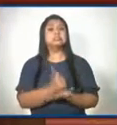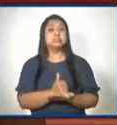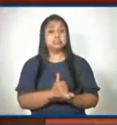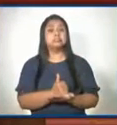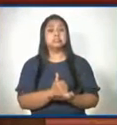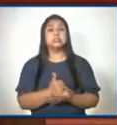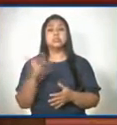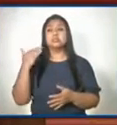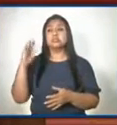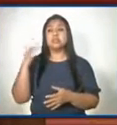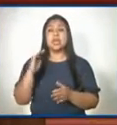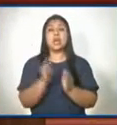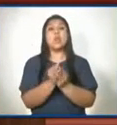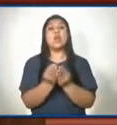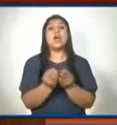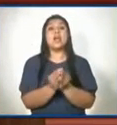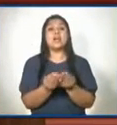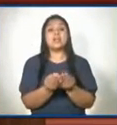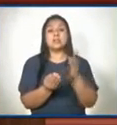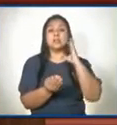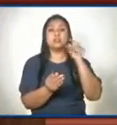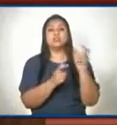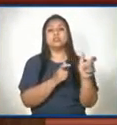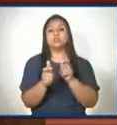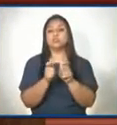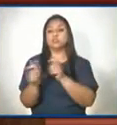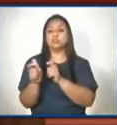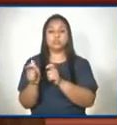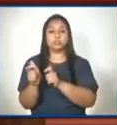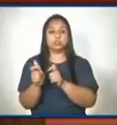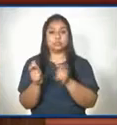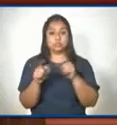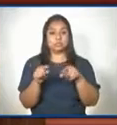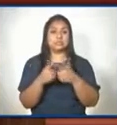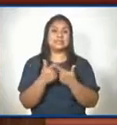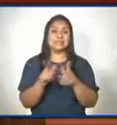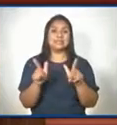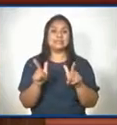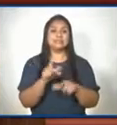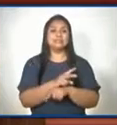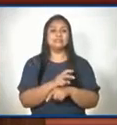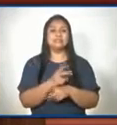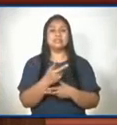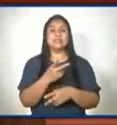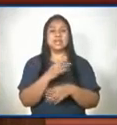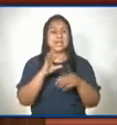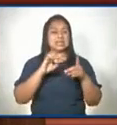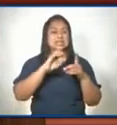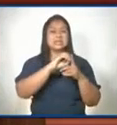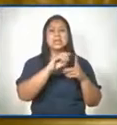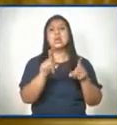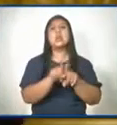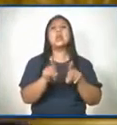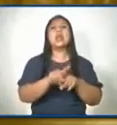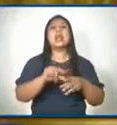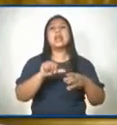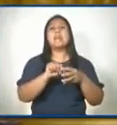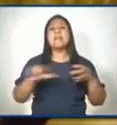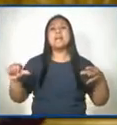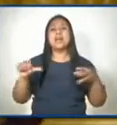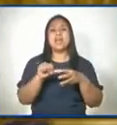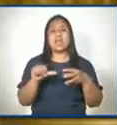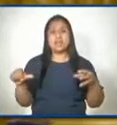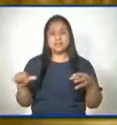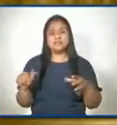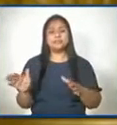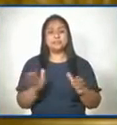de aguacate porque es en áreas controladas y que están libres de plagas. Es lo mismo que la papaya, digamos. ¿Qué áreas de